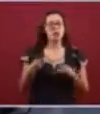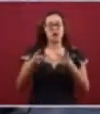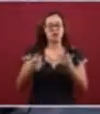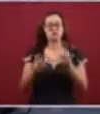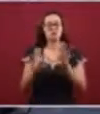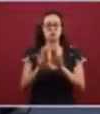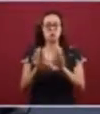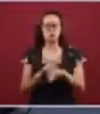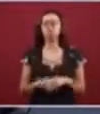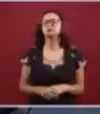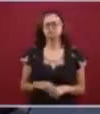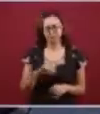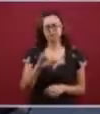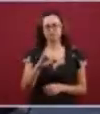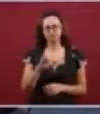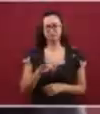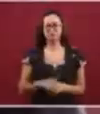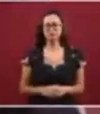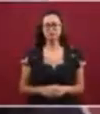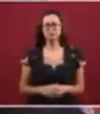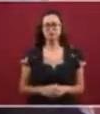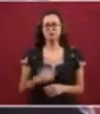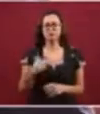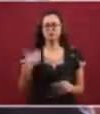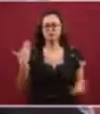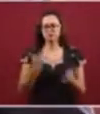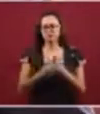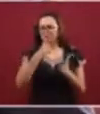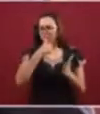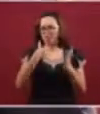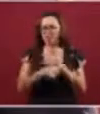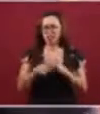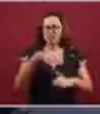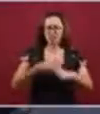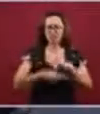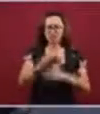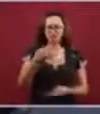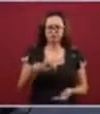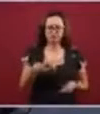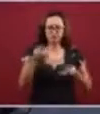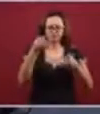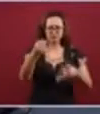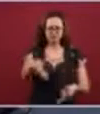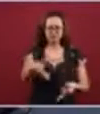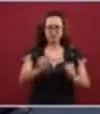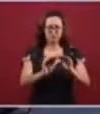gastos. Que ¿cómo, cómo no? Yo mandé una carta aclaratoria para decir…